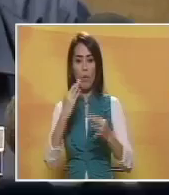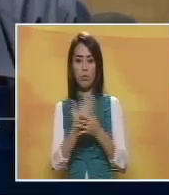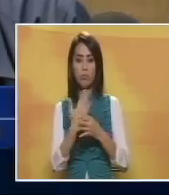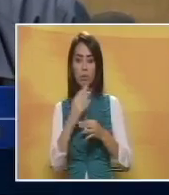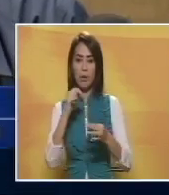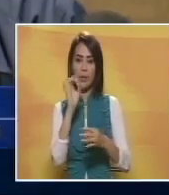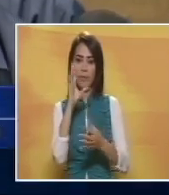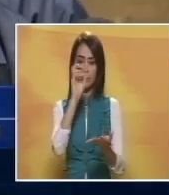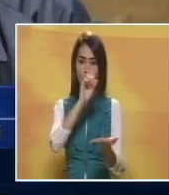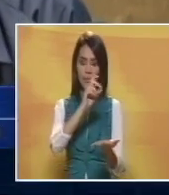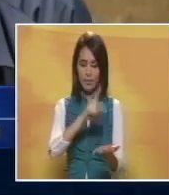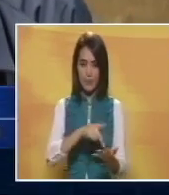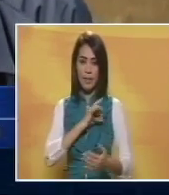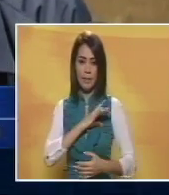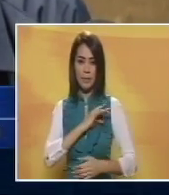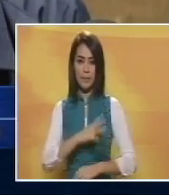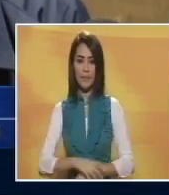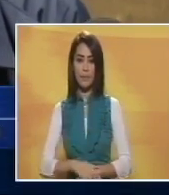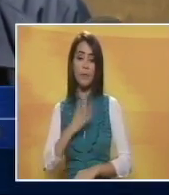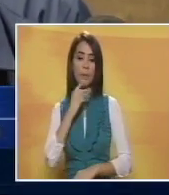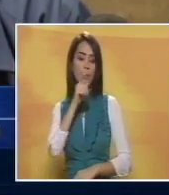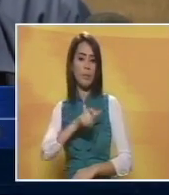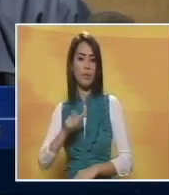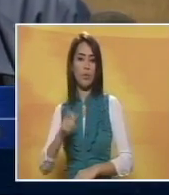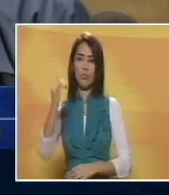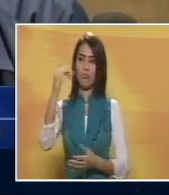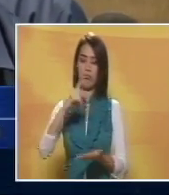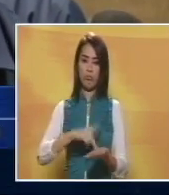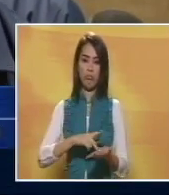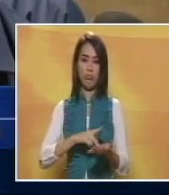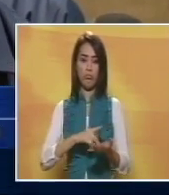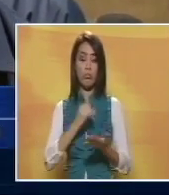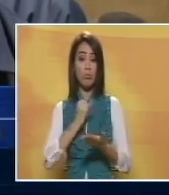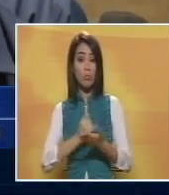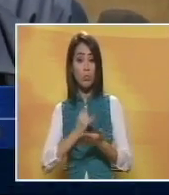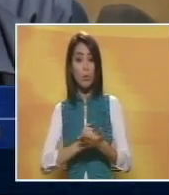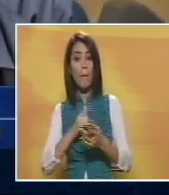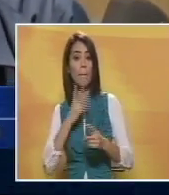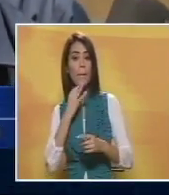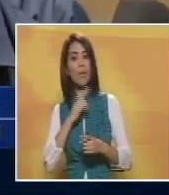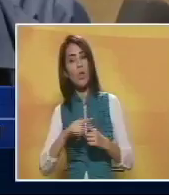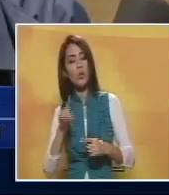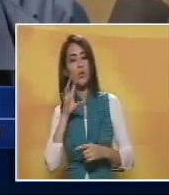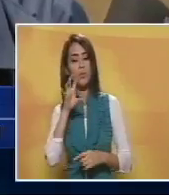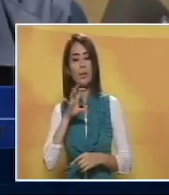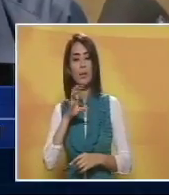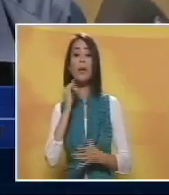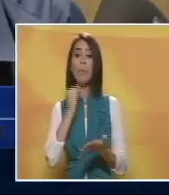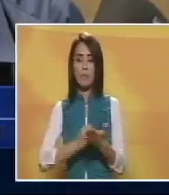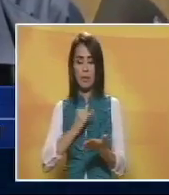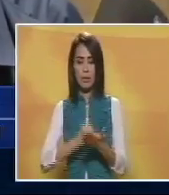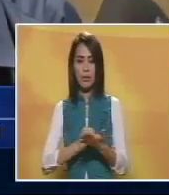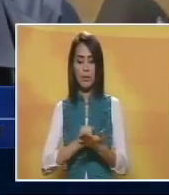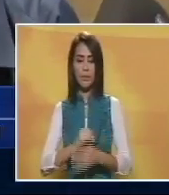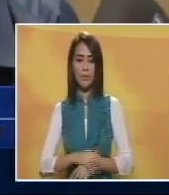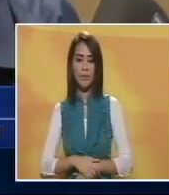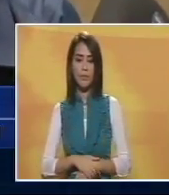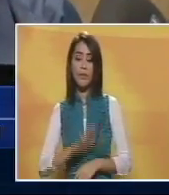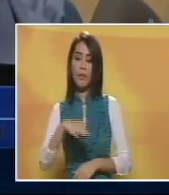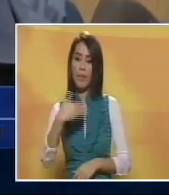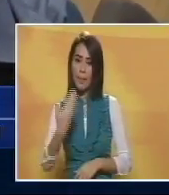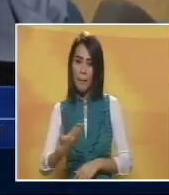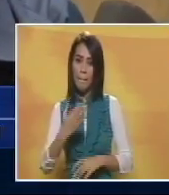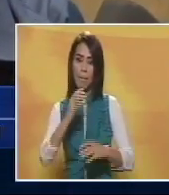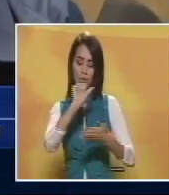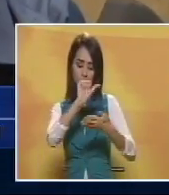Cualquier persona que venga, que es extranjero y acredite como tal que es de otra nacionalidad, va a ser inscrito. Posteriormente va a hacer